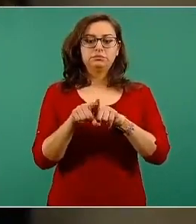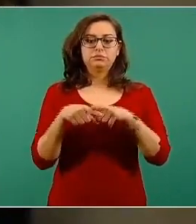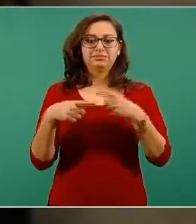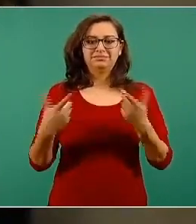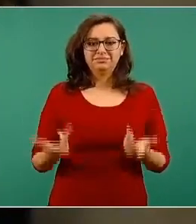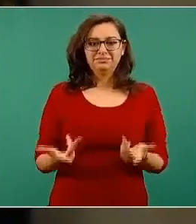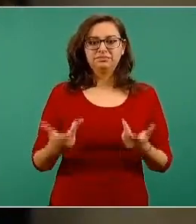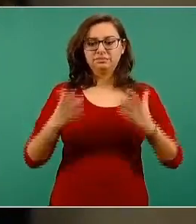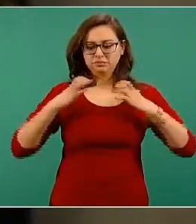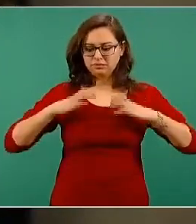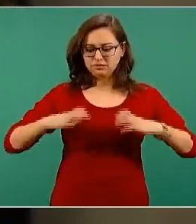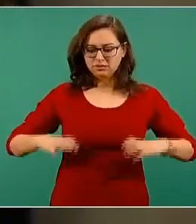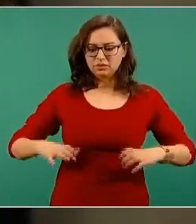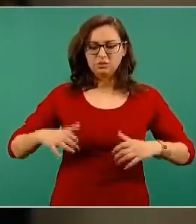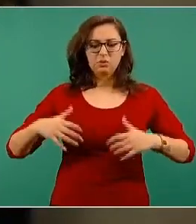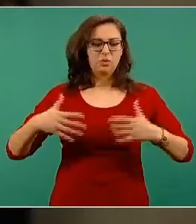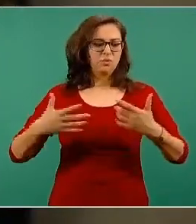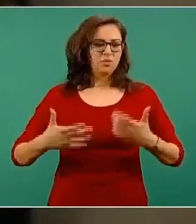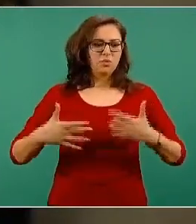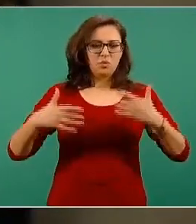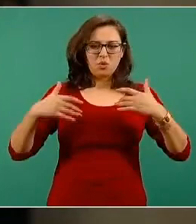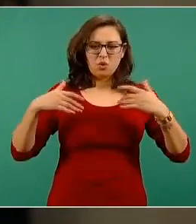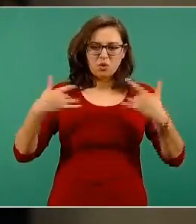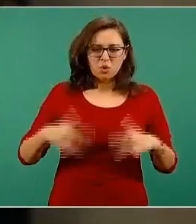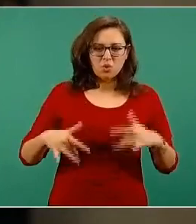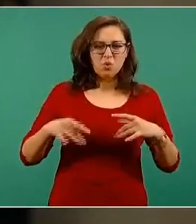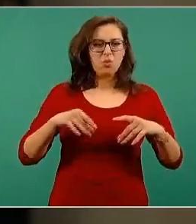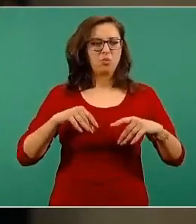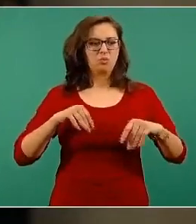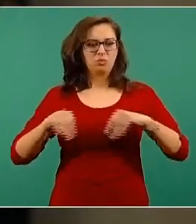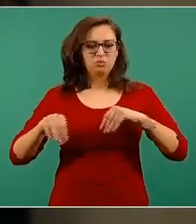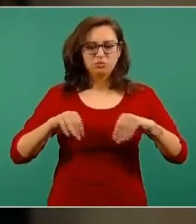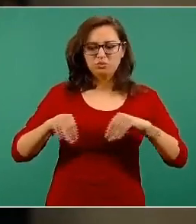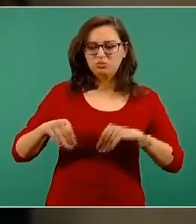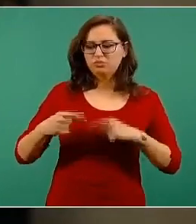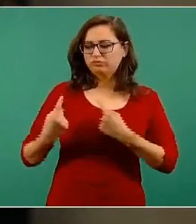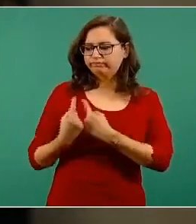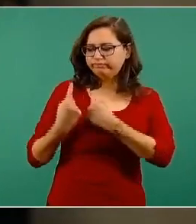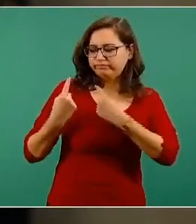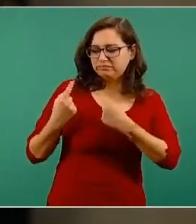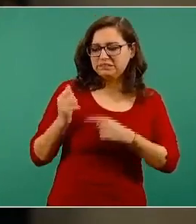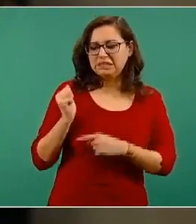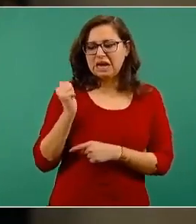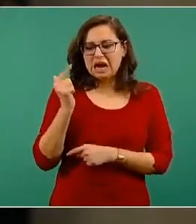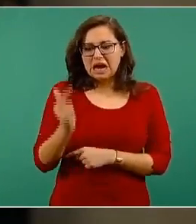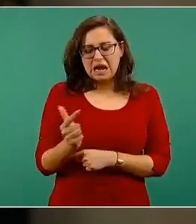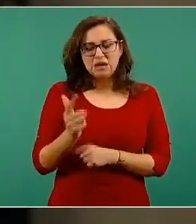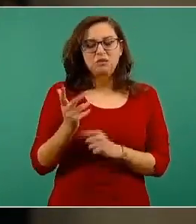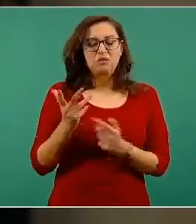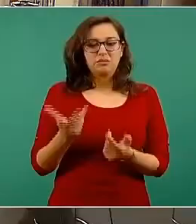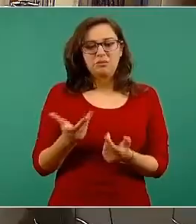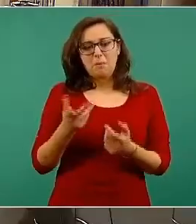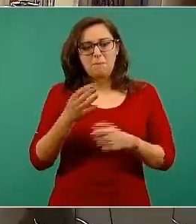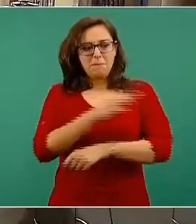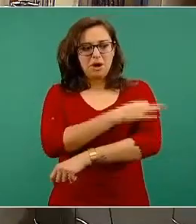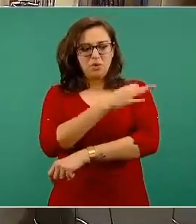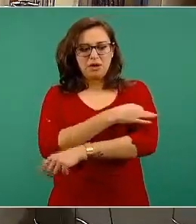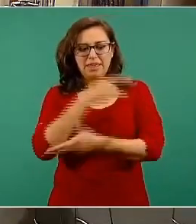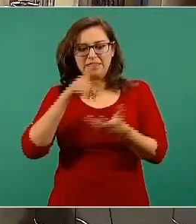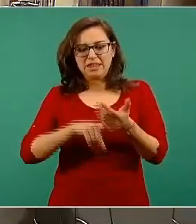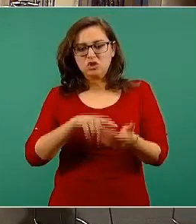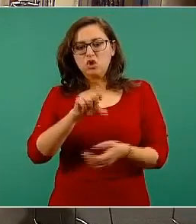distrofias musculares o problemas musculares o alergias con sulfonamidas o alergias con las